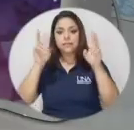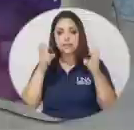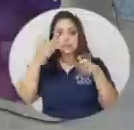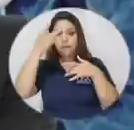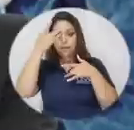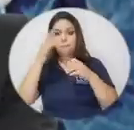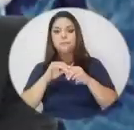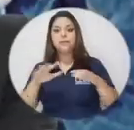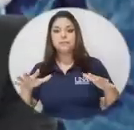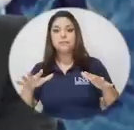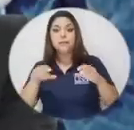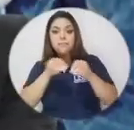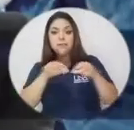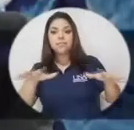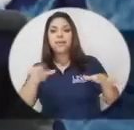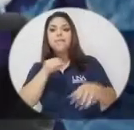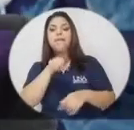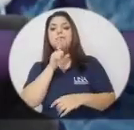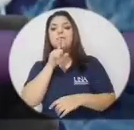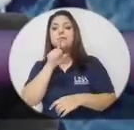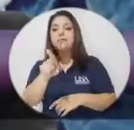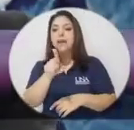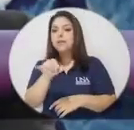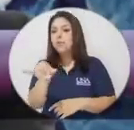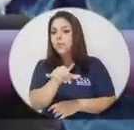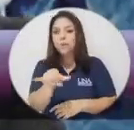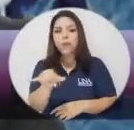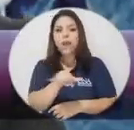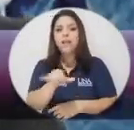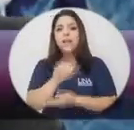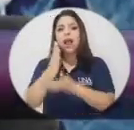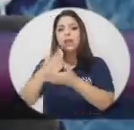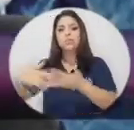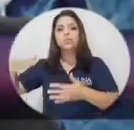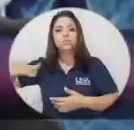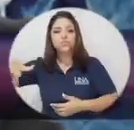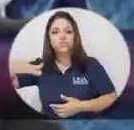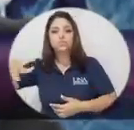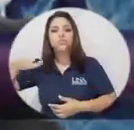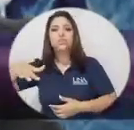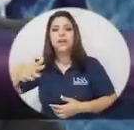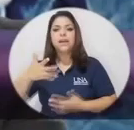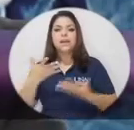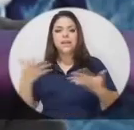la pandemia sigue ese mismo camino, ¿no? De un lado los